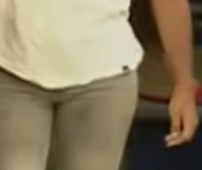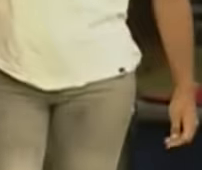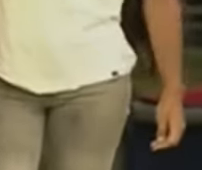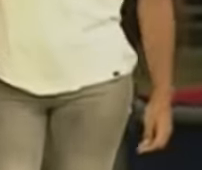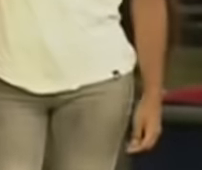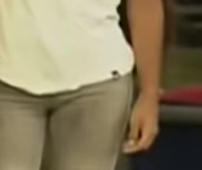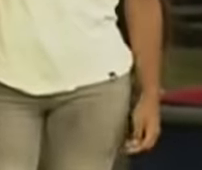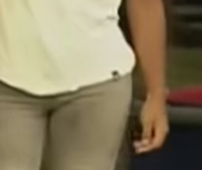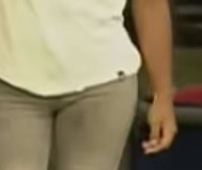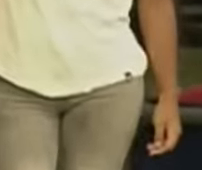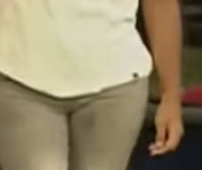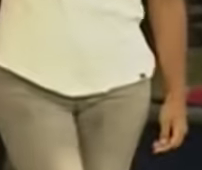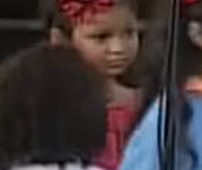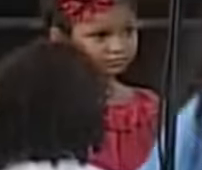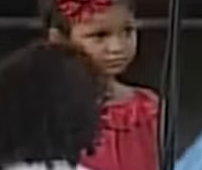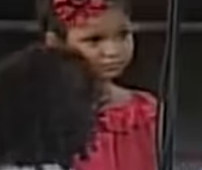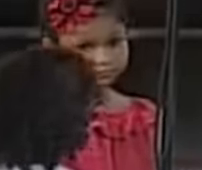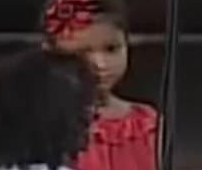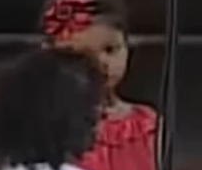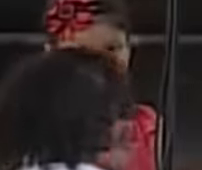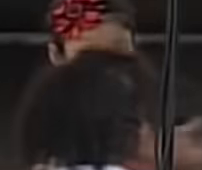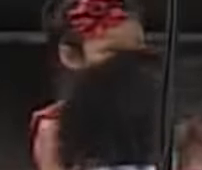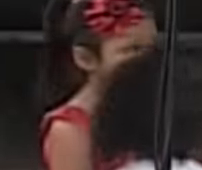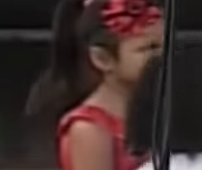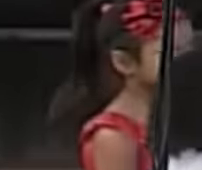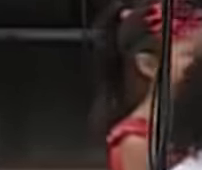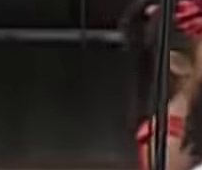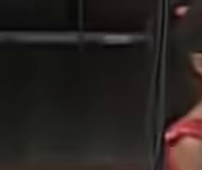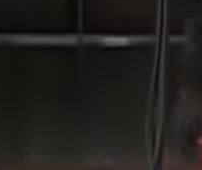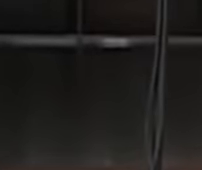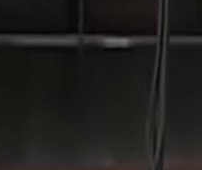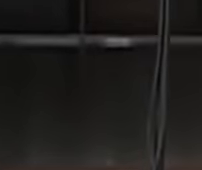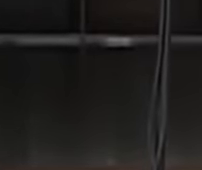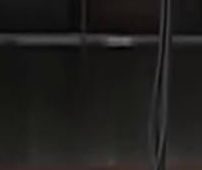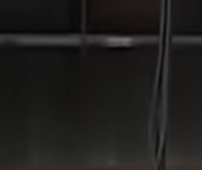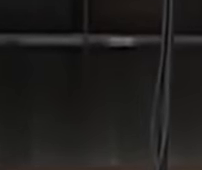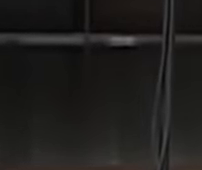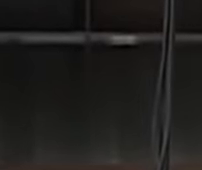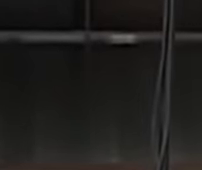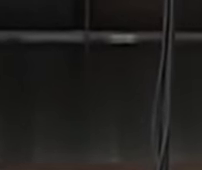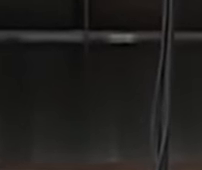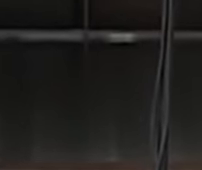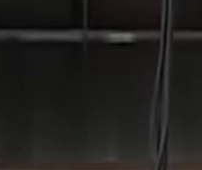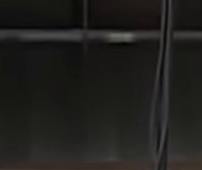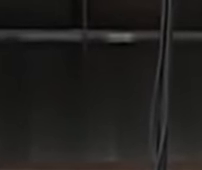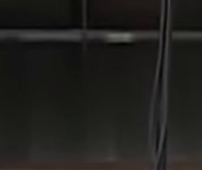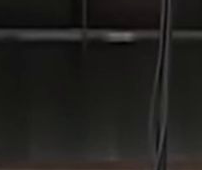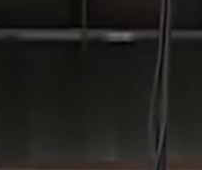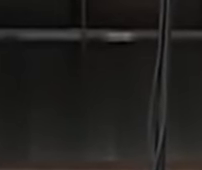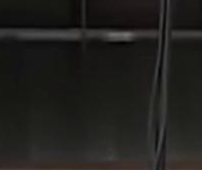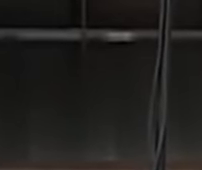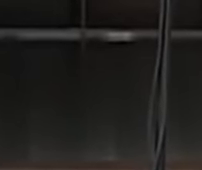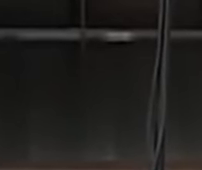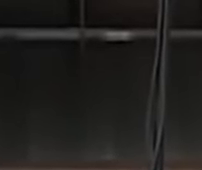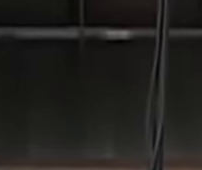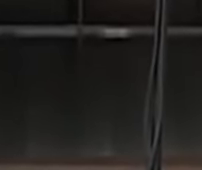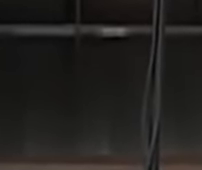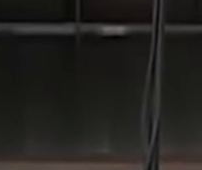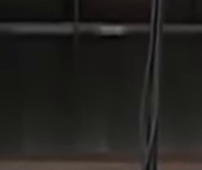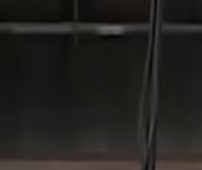muy alegre, muy emocionado con el futuro de nuestro país, que comparten a esta hora ese emotivo abrazo y